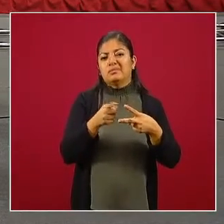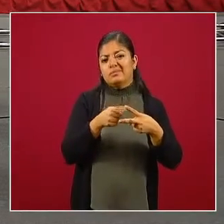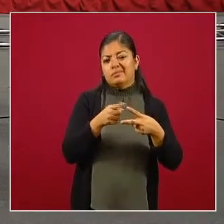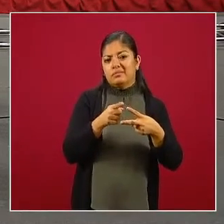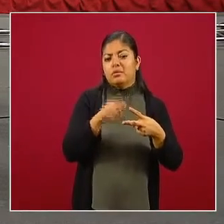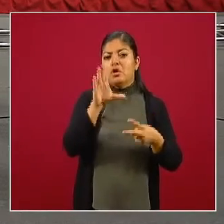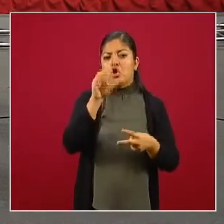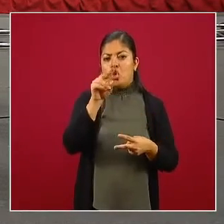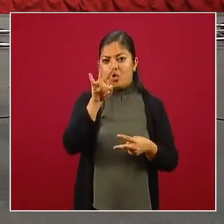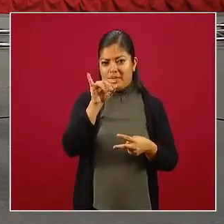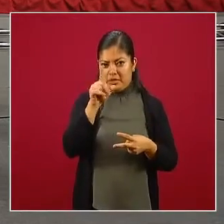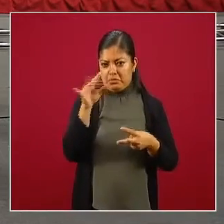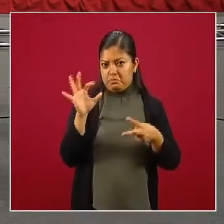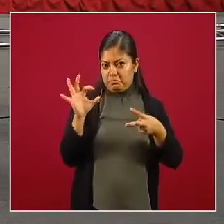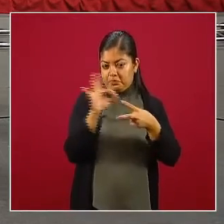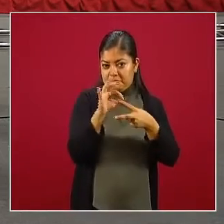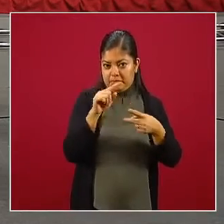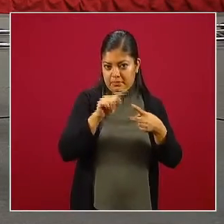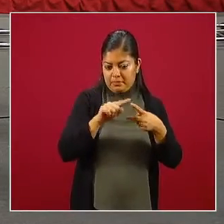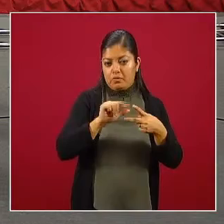general. La general es